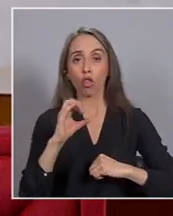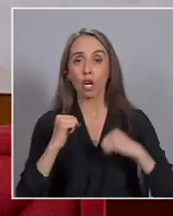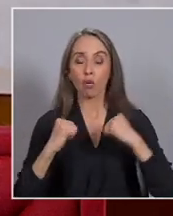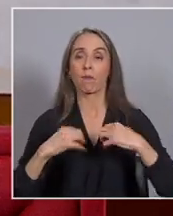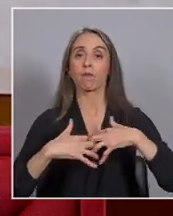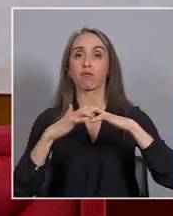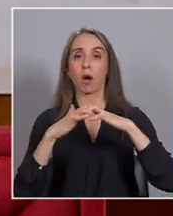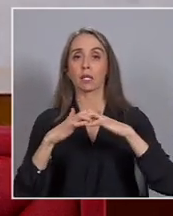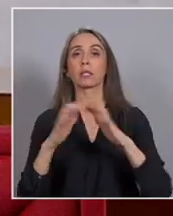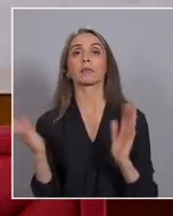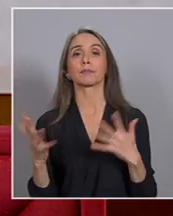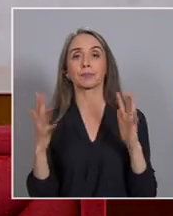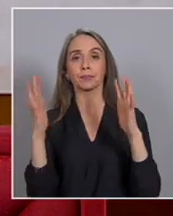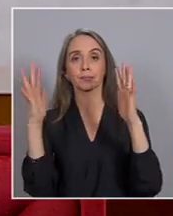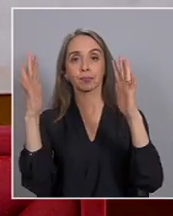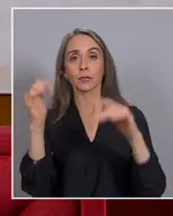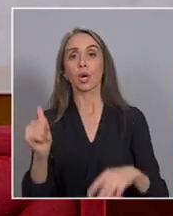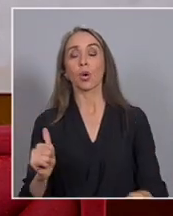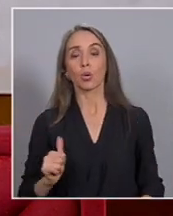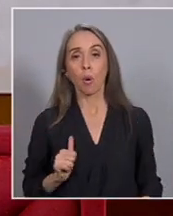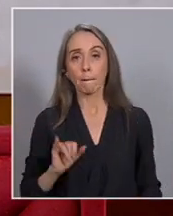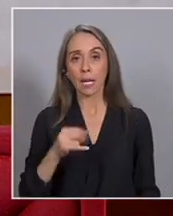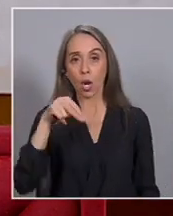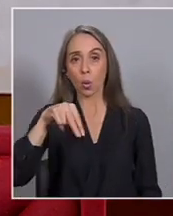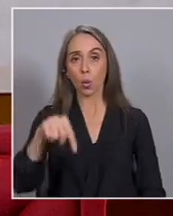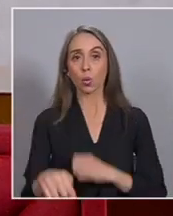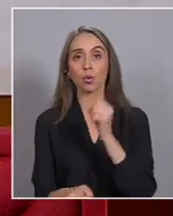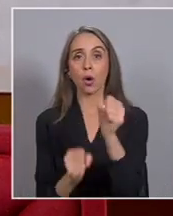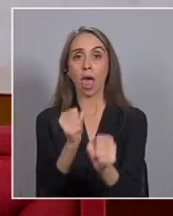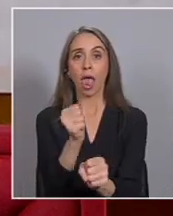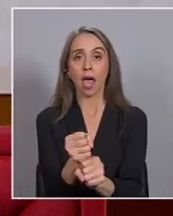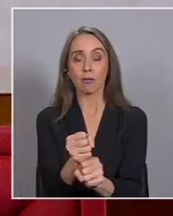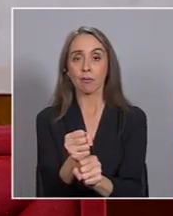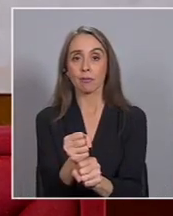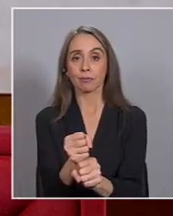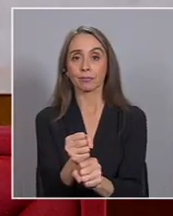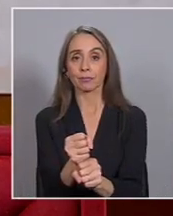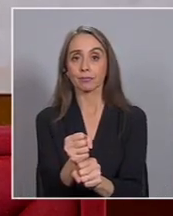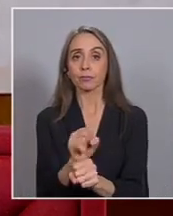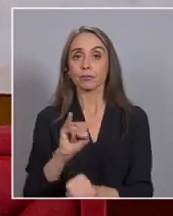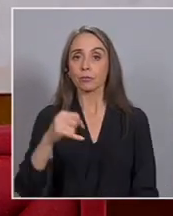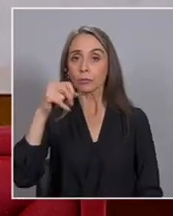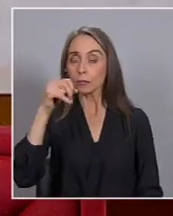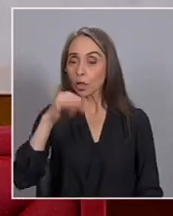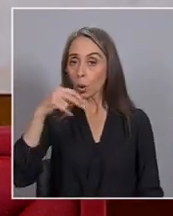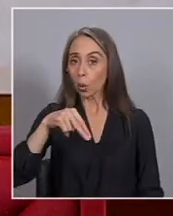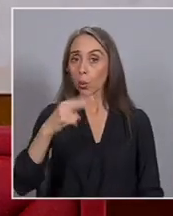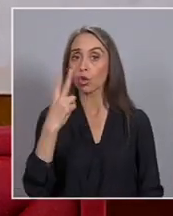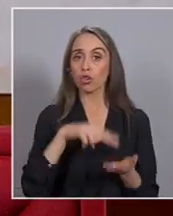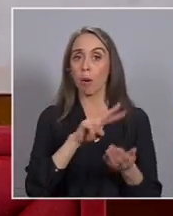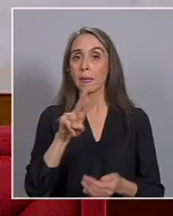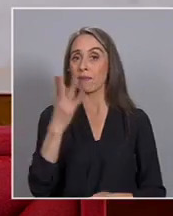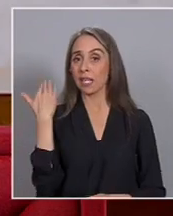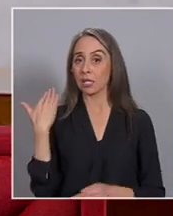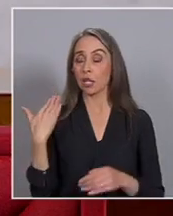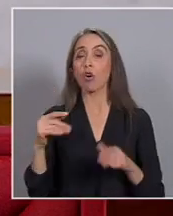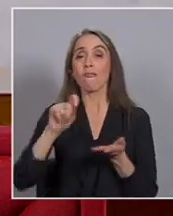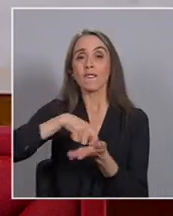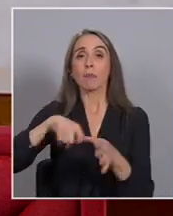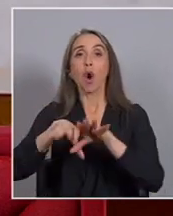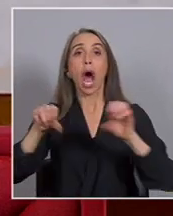cumplir. Y en junio de este año, en julio del 2022, alcanzamos un